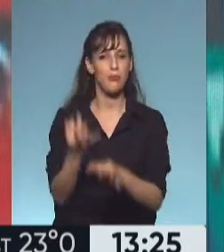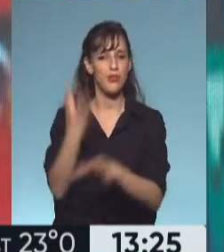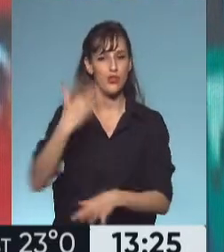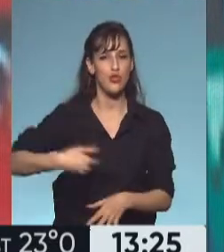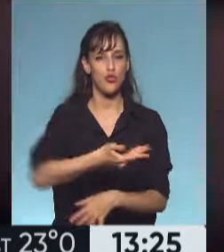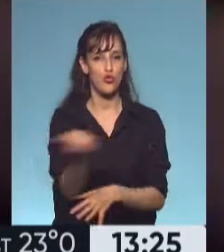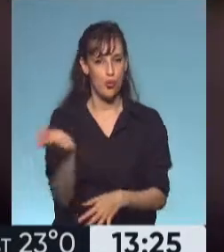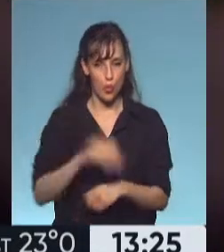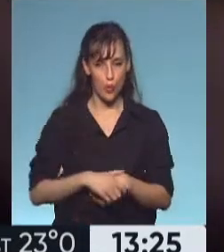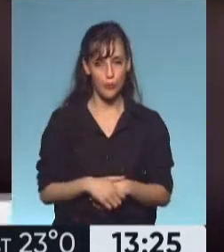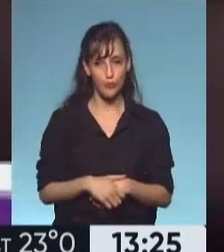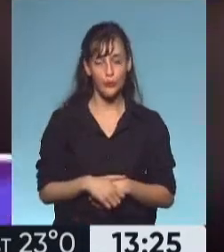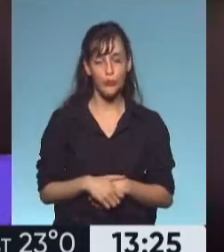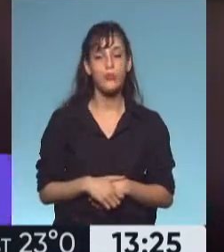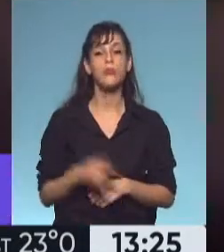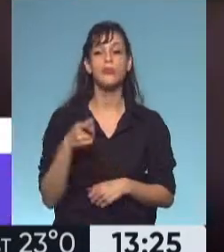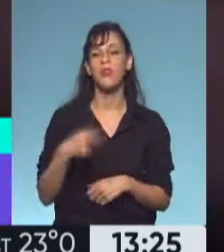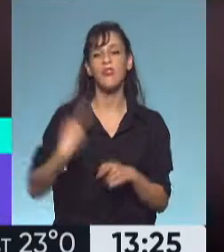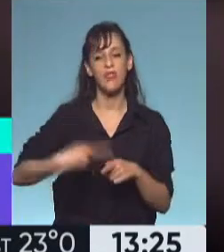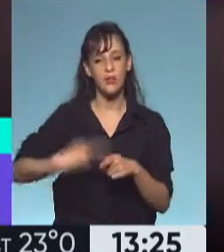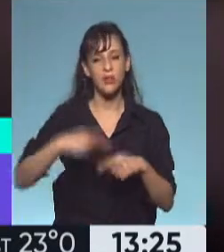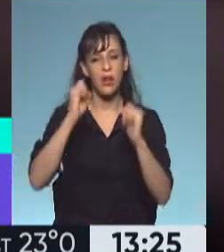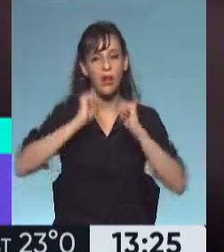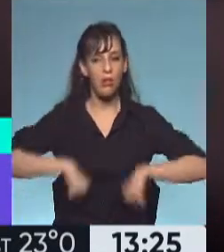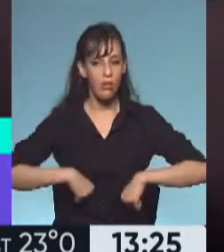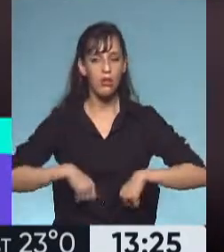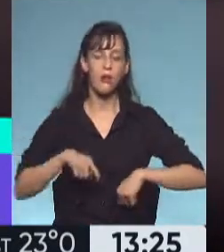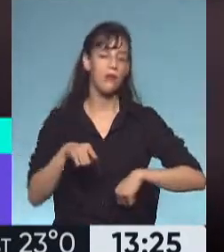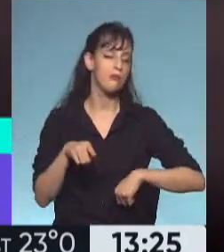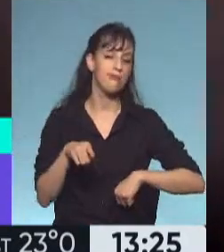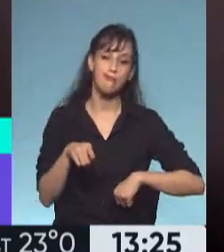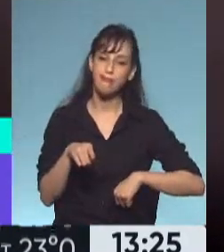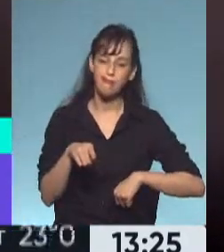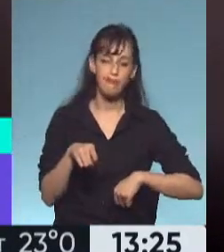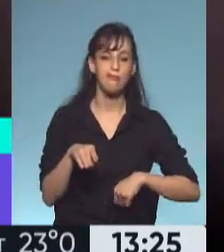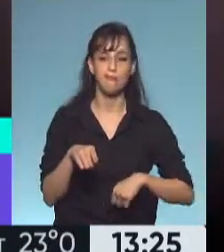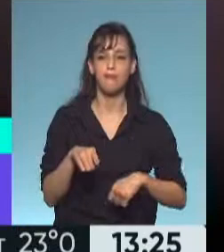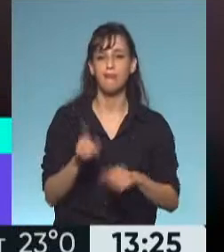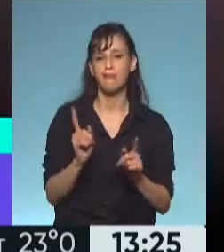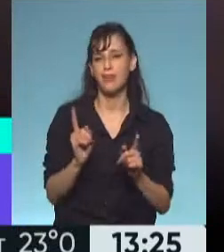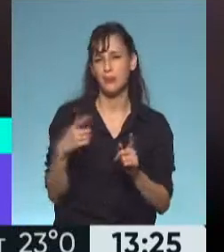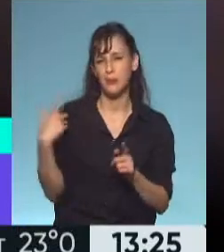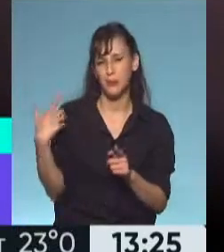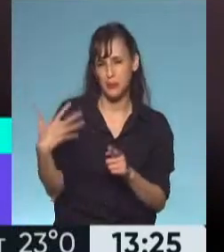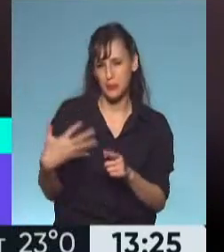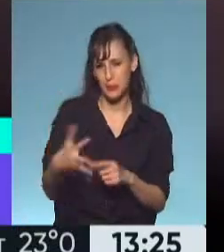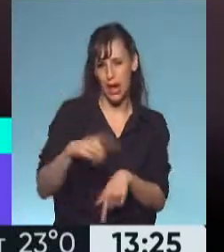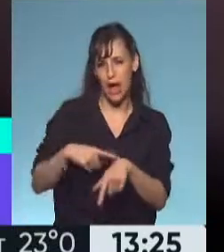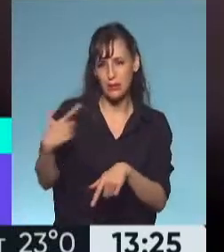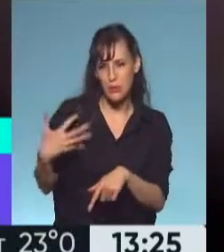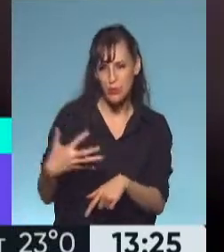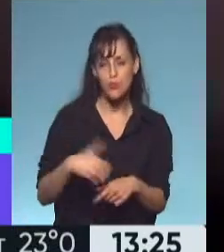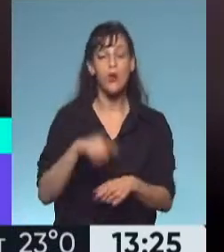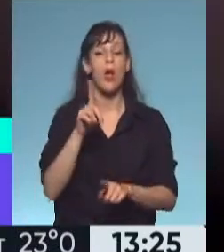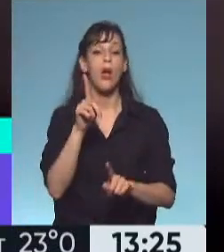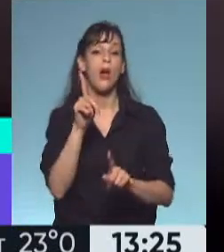fenómeno. Las fiestas clandestinas son un fenómeno que impacta desde su génesis. Quienes